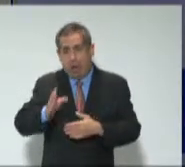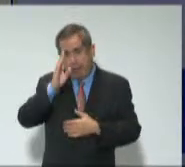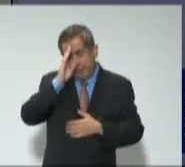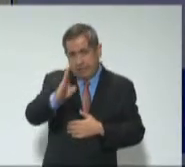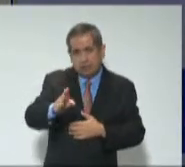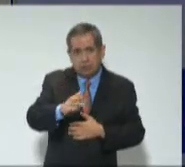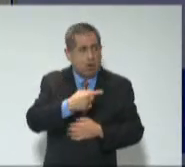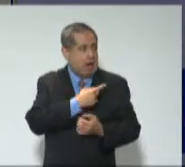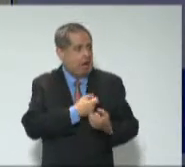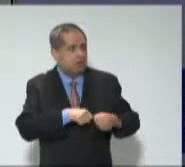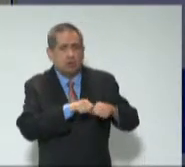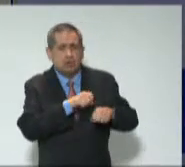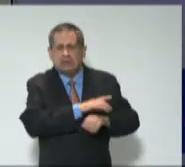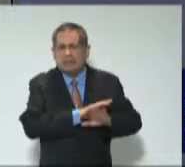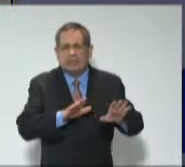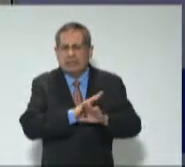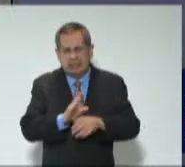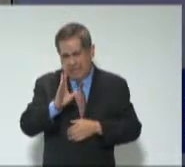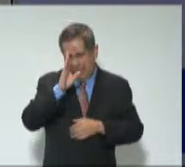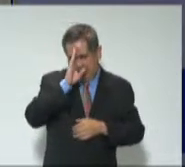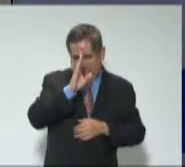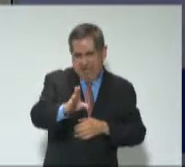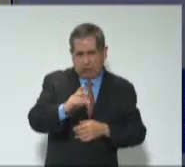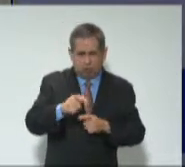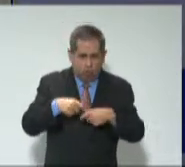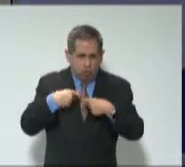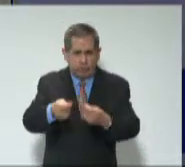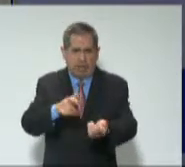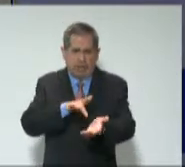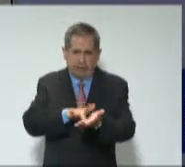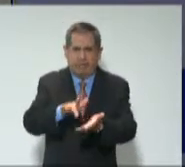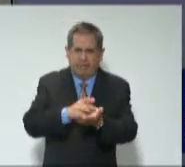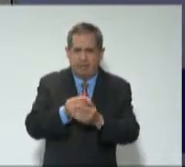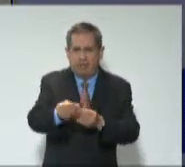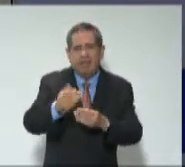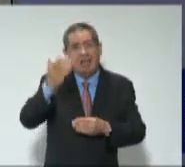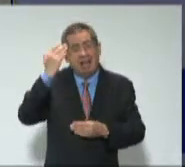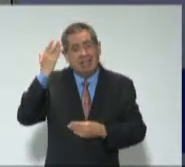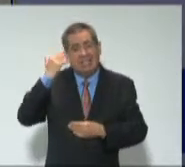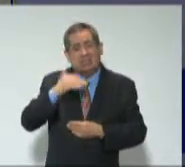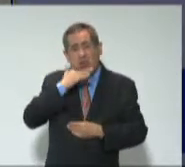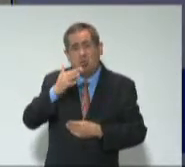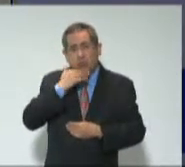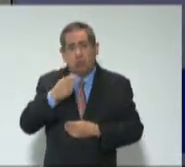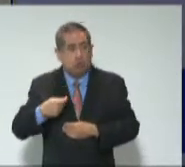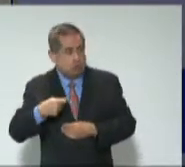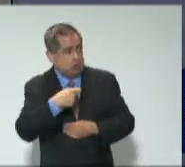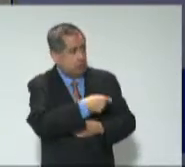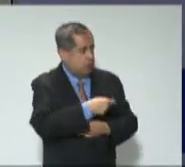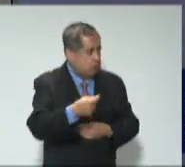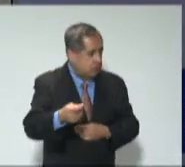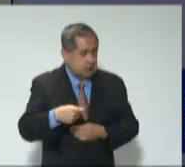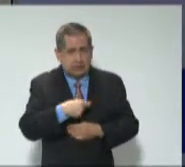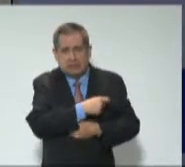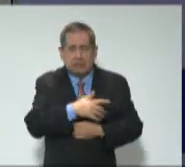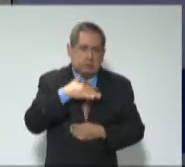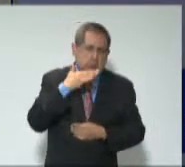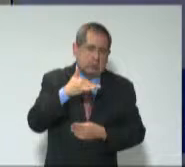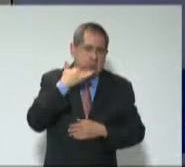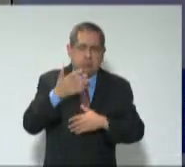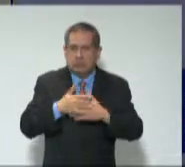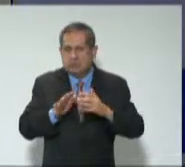clientelismo que lamentablemente caracterizaron esa corrupción estructural de la cual vivía el